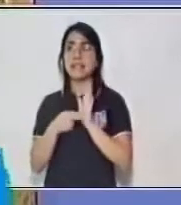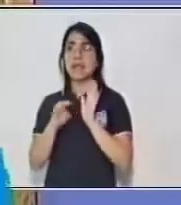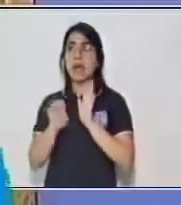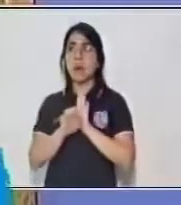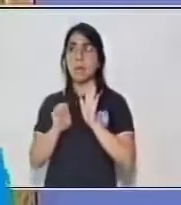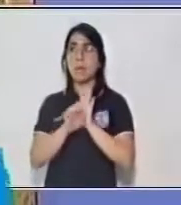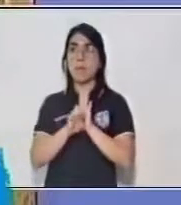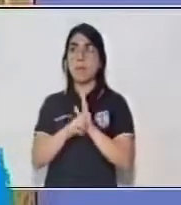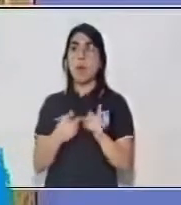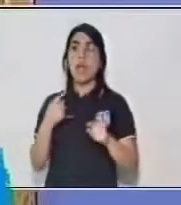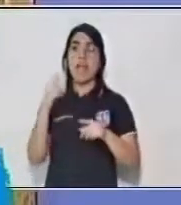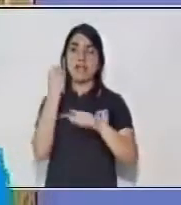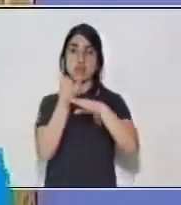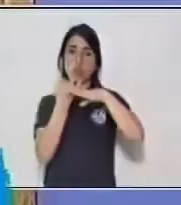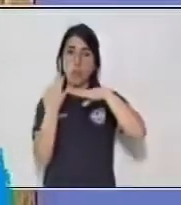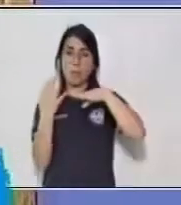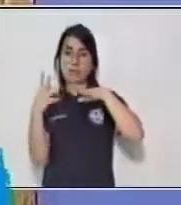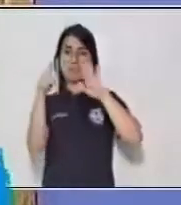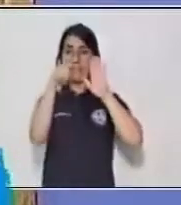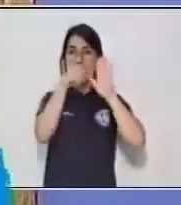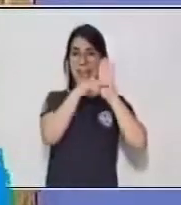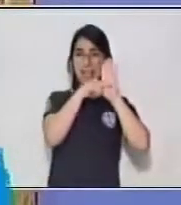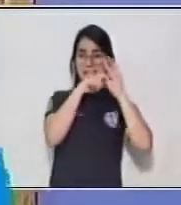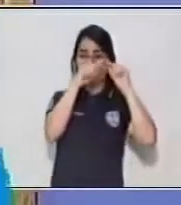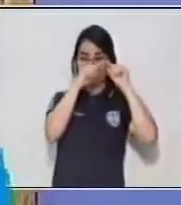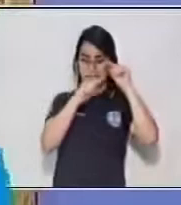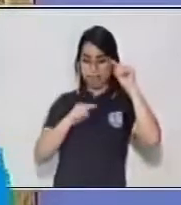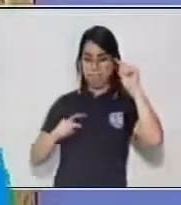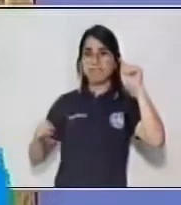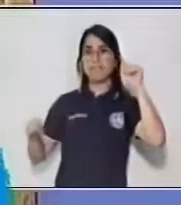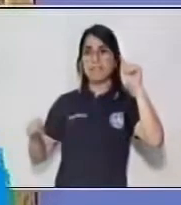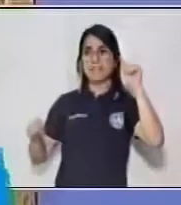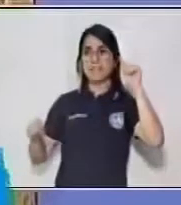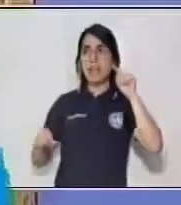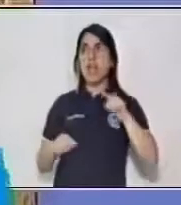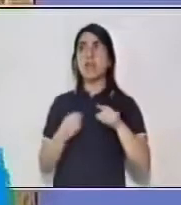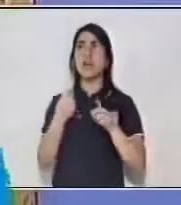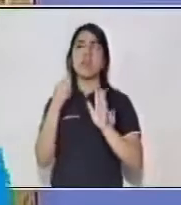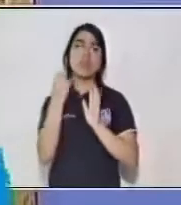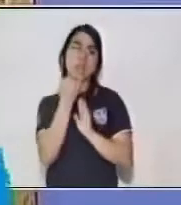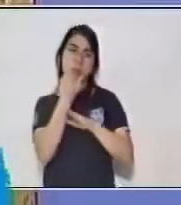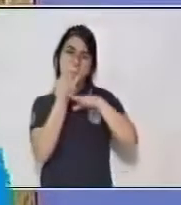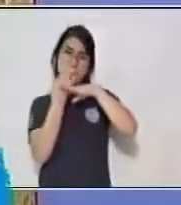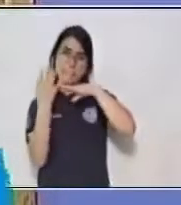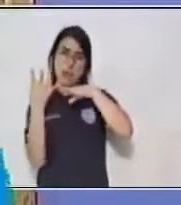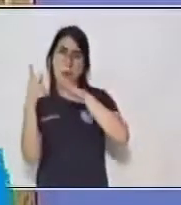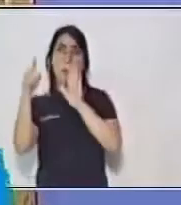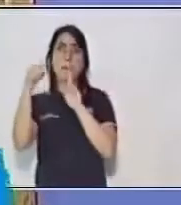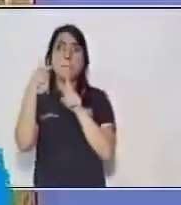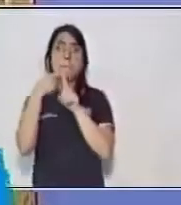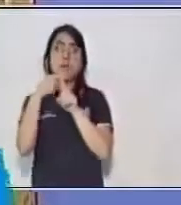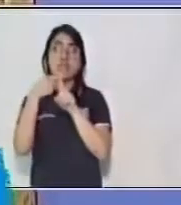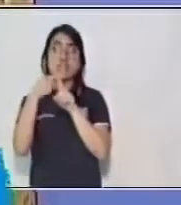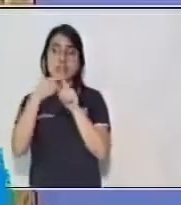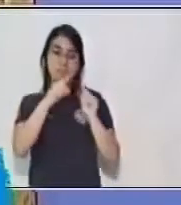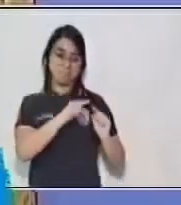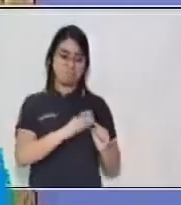una representación negativa. Sí tiene representación negativa. Y la vamos a dibujar en